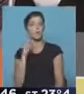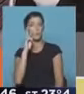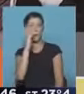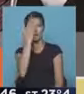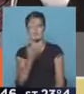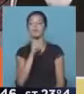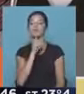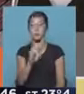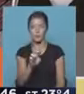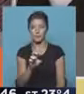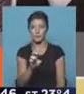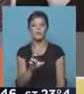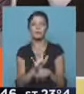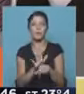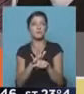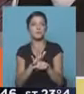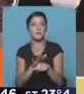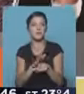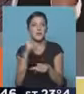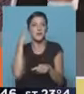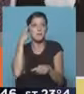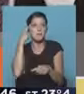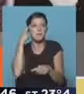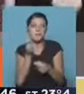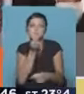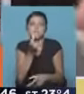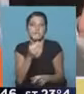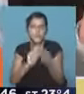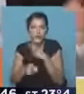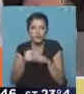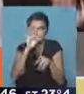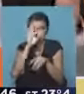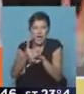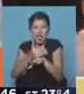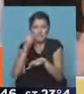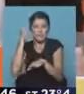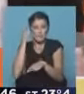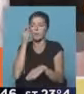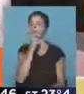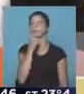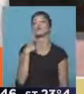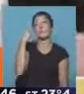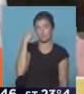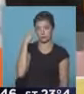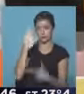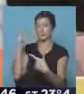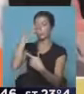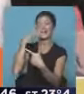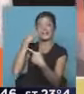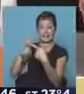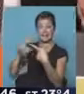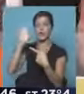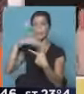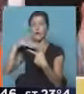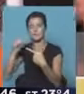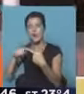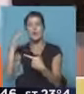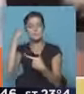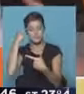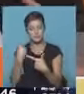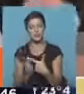actuar casi por reflejos sin tener una mirada reflexiva sobre las cosas digo uno se imagina que yo a hillary ua obama tomándose un rato para